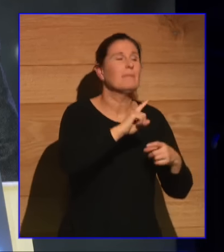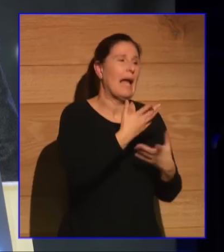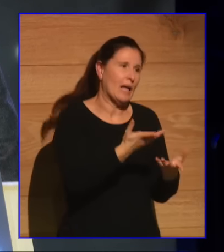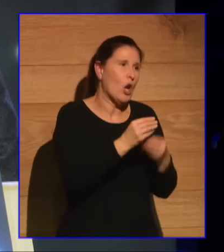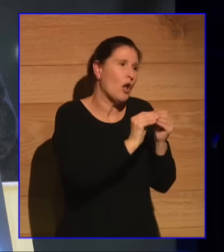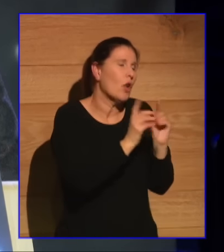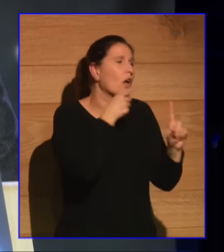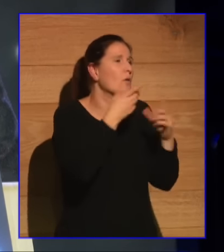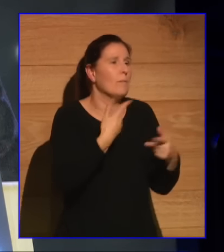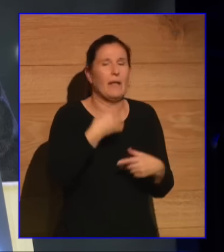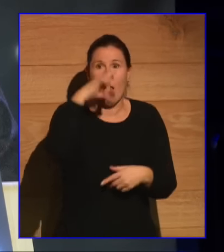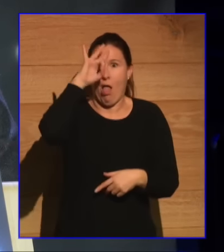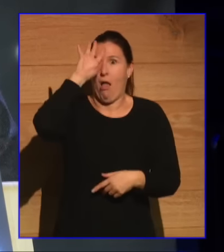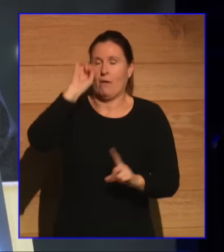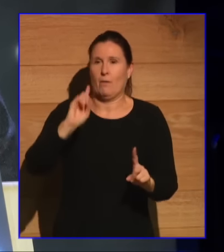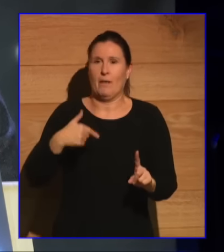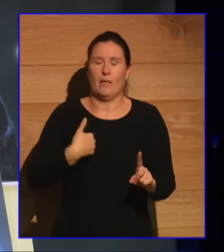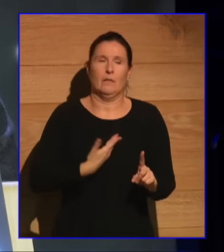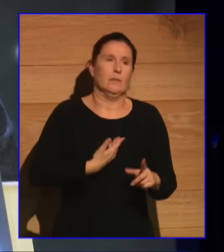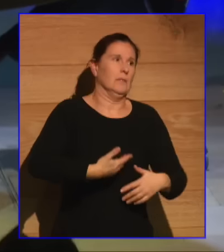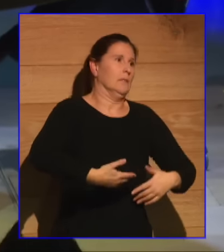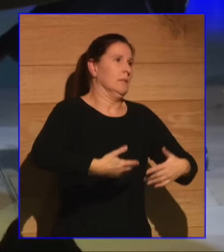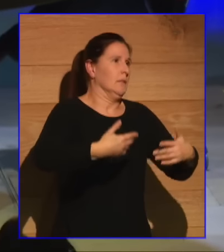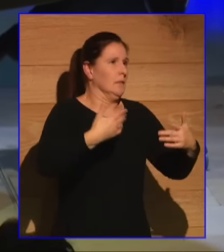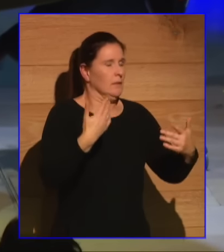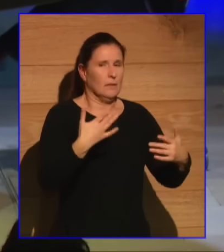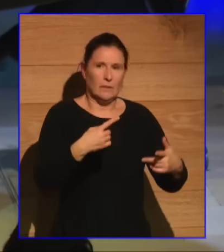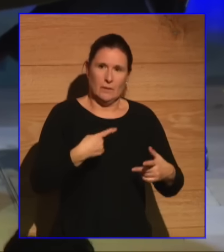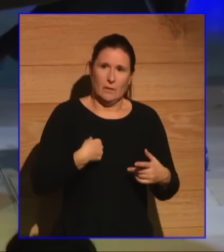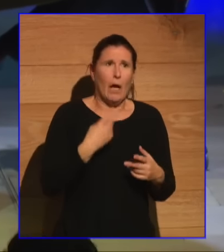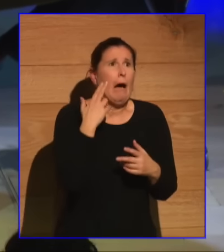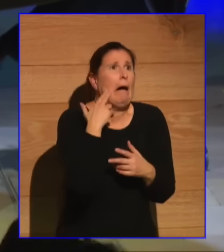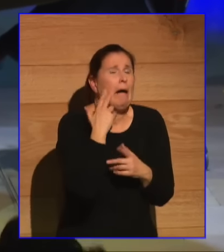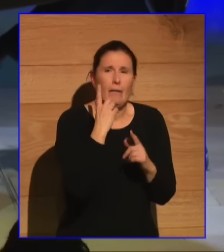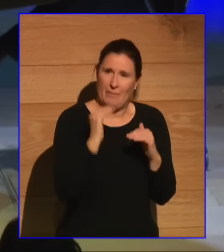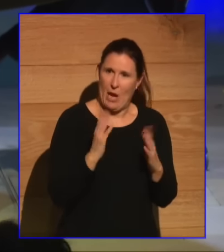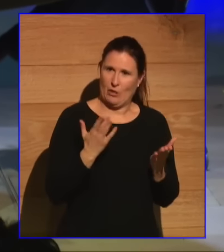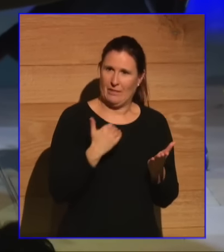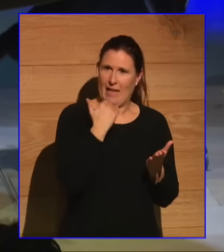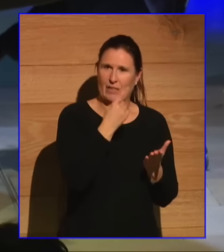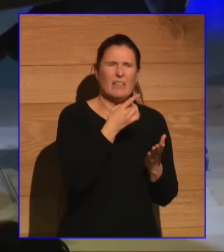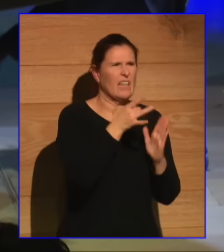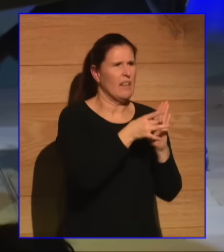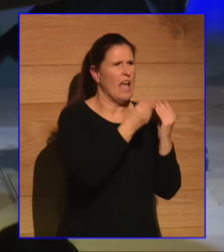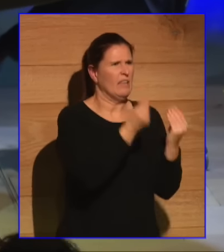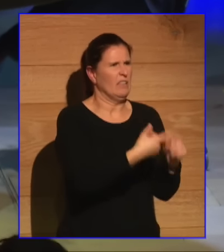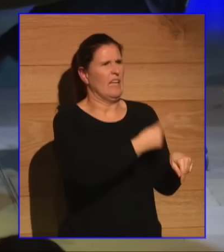eso es. Para que no doliera tanto. A lo mejor decir, ¡uy, qué miedo! Para que no salgas dale un poquito de calidad.